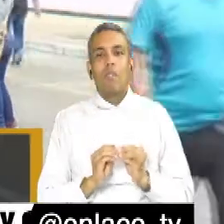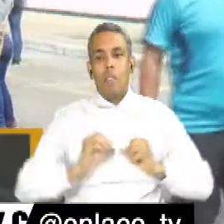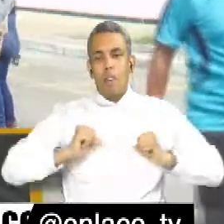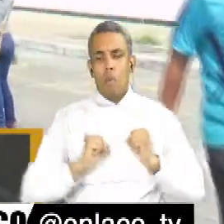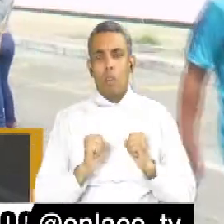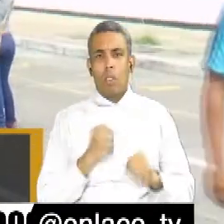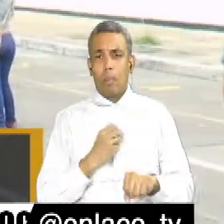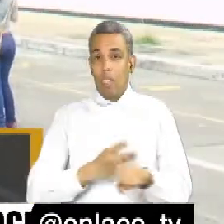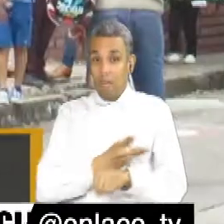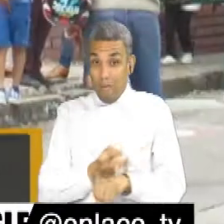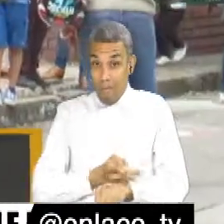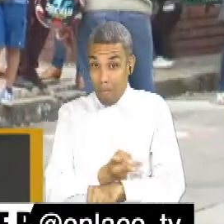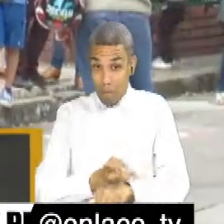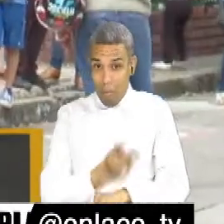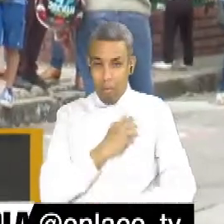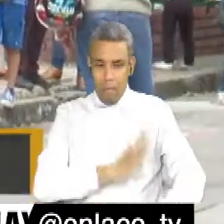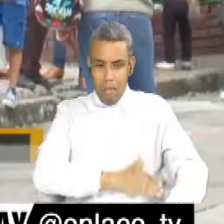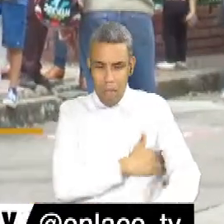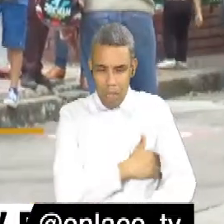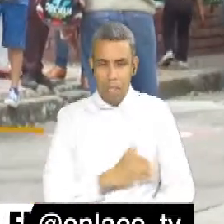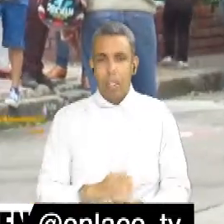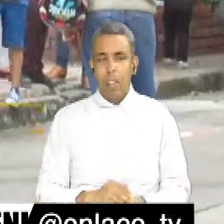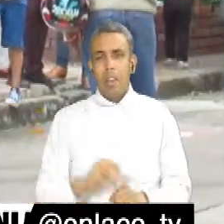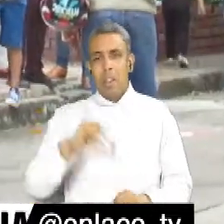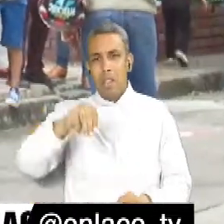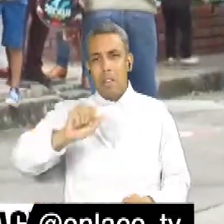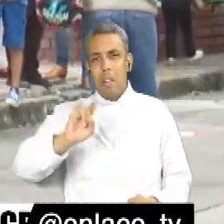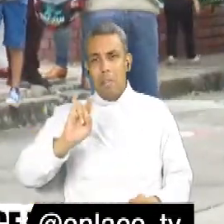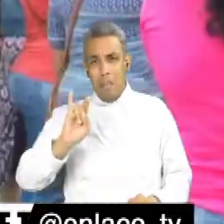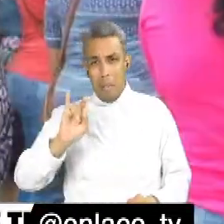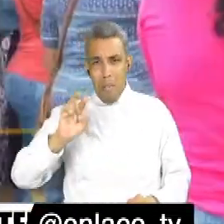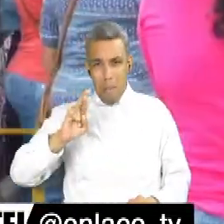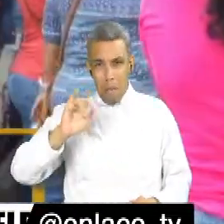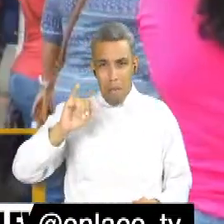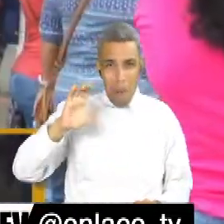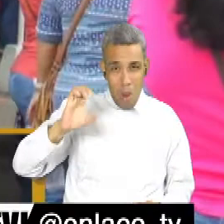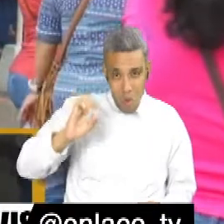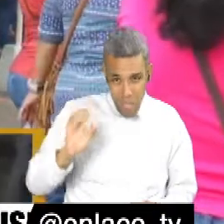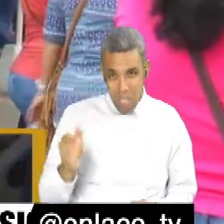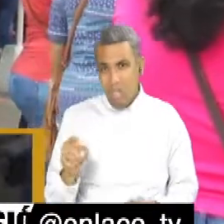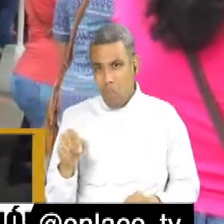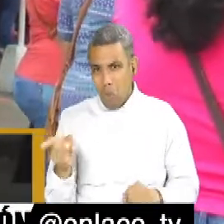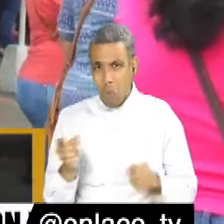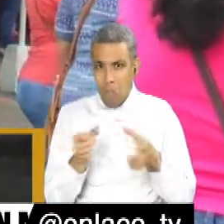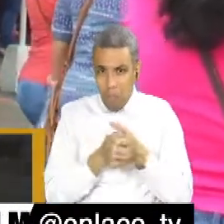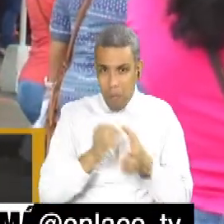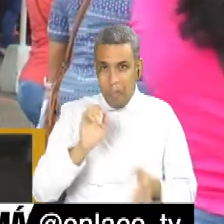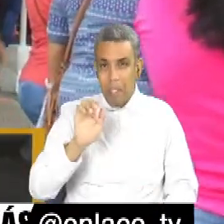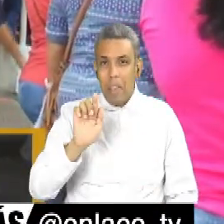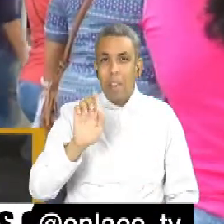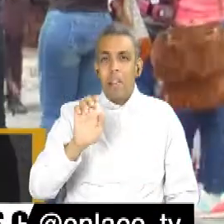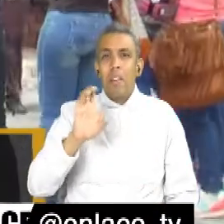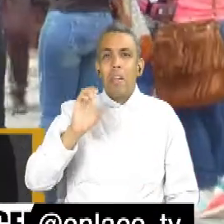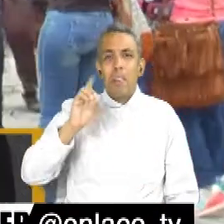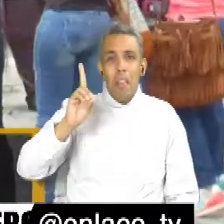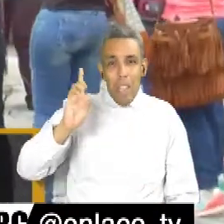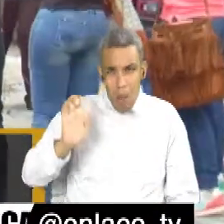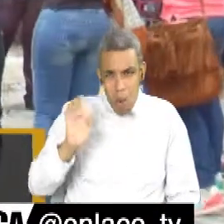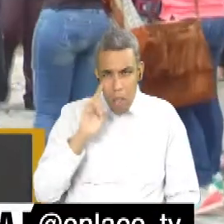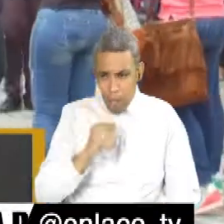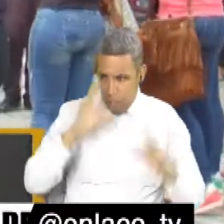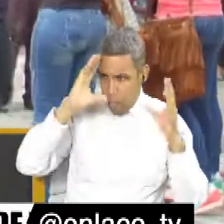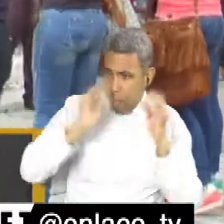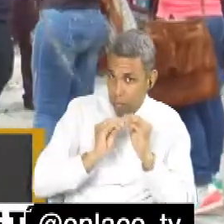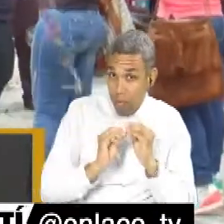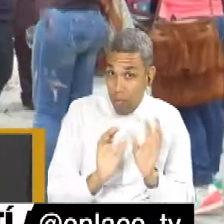de 3 horas, el ministro de Hacienda Mauricio Cárdenas, el gobierno y la Federación Colombiana de Educadores FECODE lograron concertar puntos y llegar a un principio de